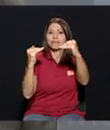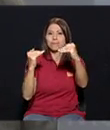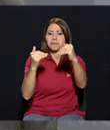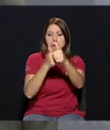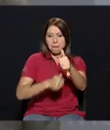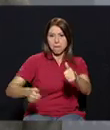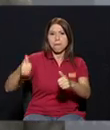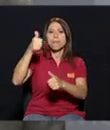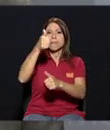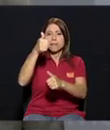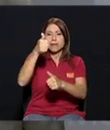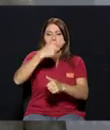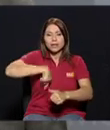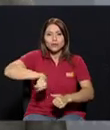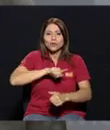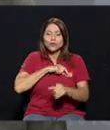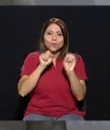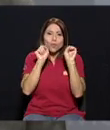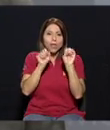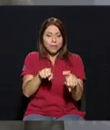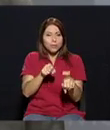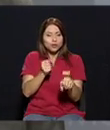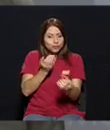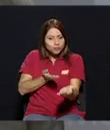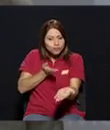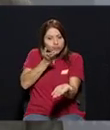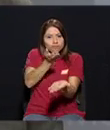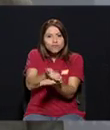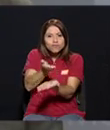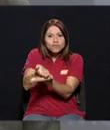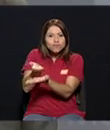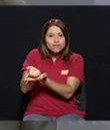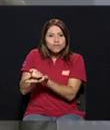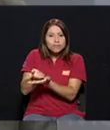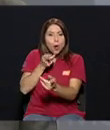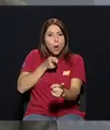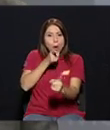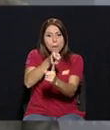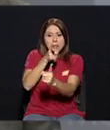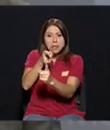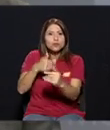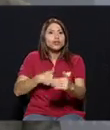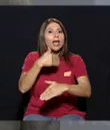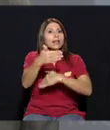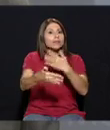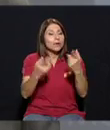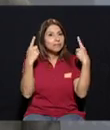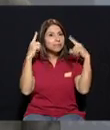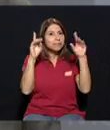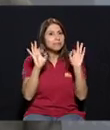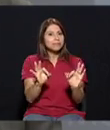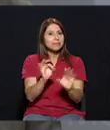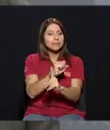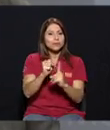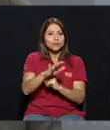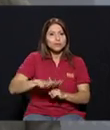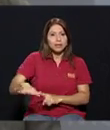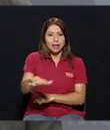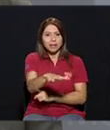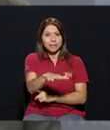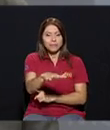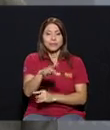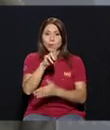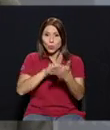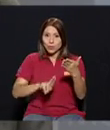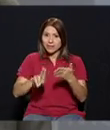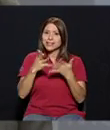la crítica y postular objetivos y metas que la sociedad después plasma, la sociedad después